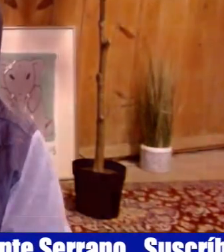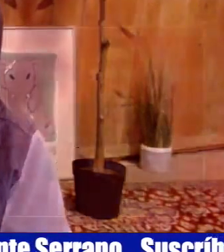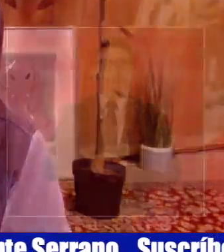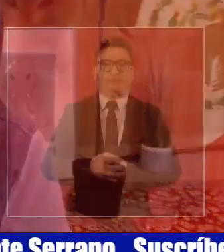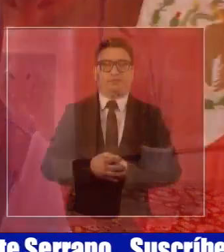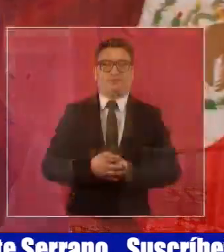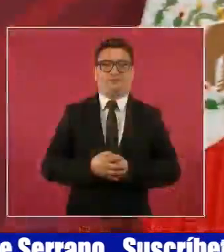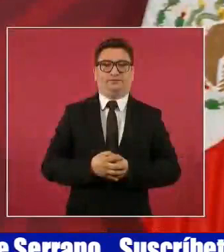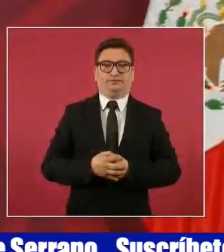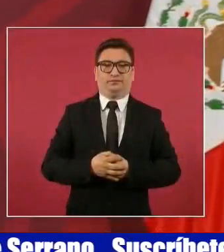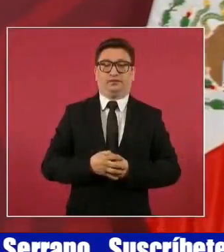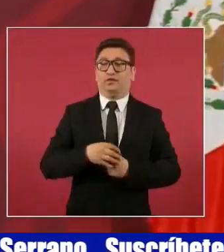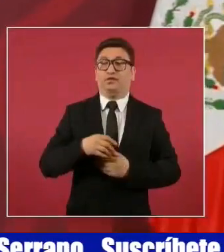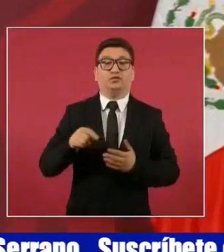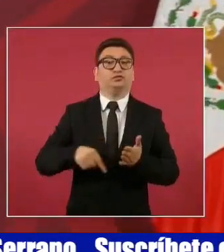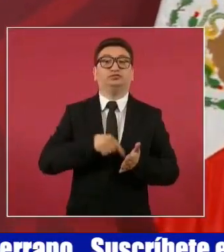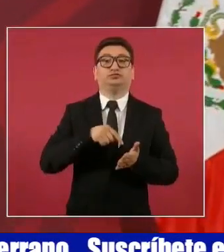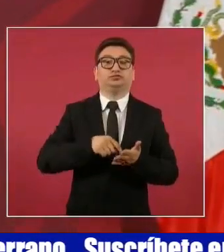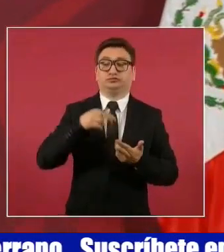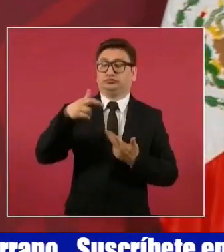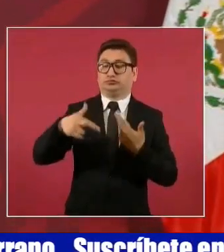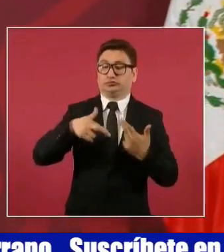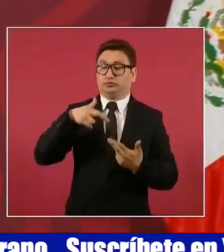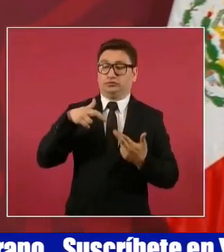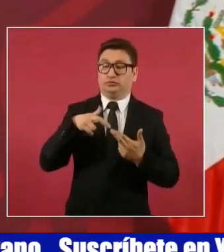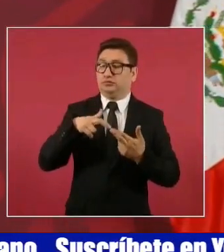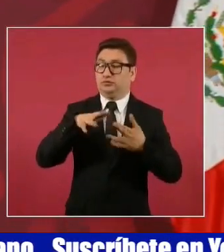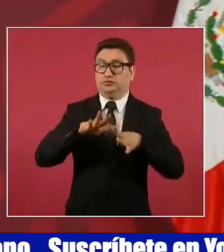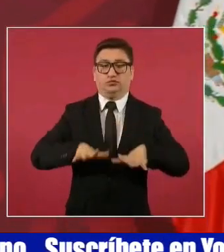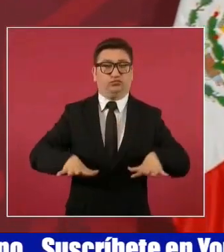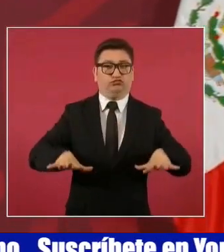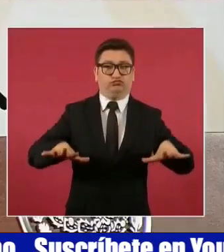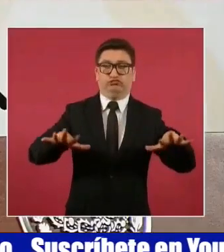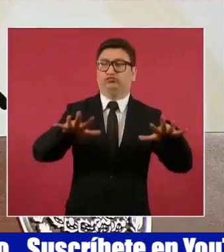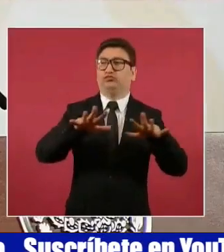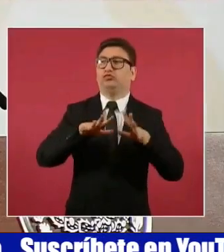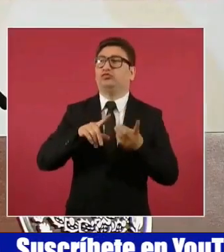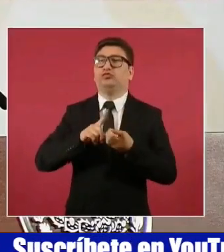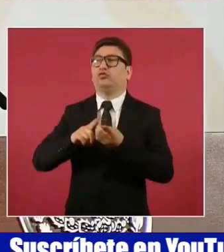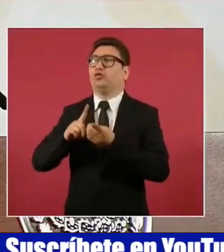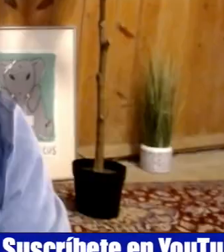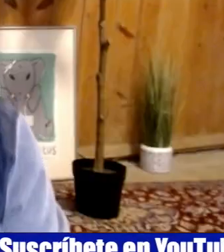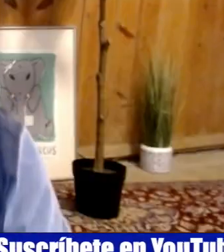el poder, ¿no? Una de estas cosas chistosas. De hecho, ¿qué le parece que hagamos ese tema aparte? Gracias.